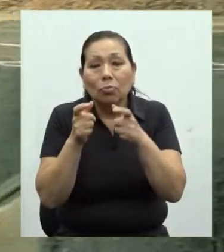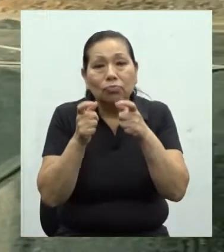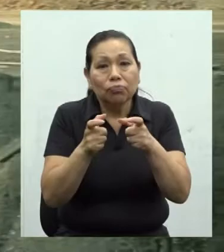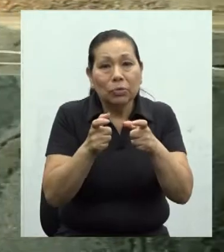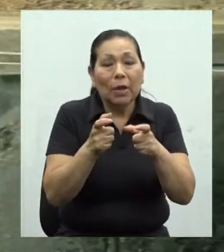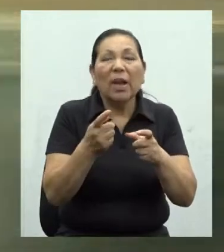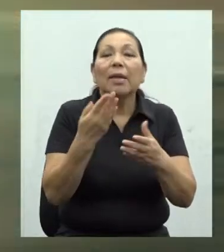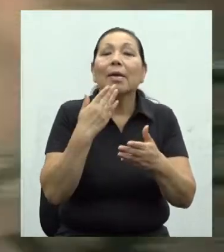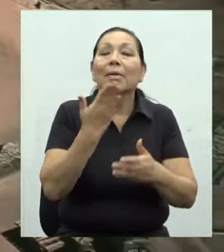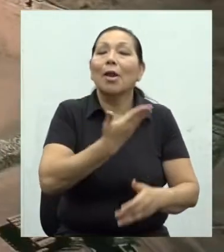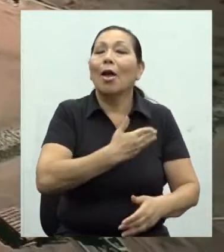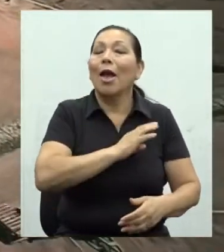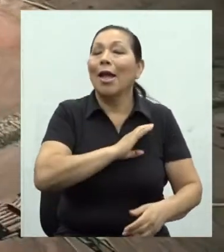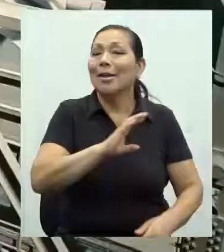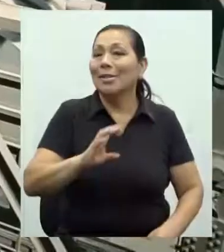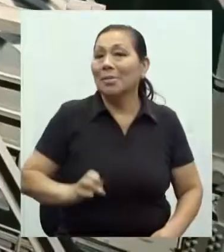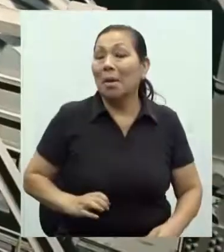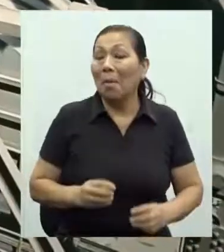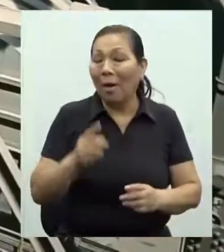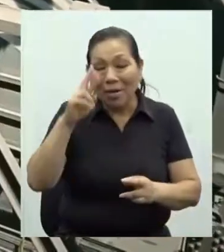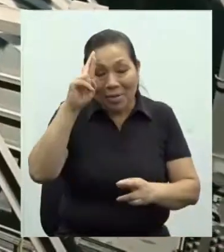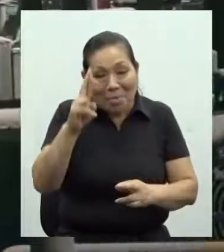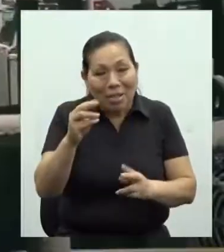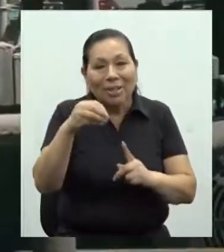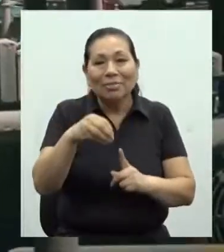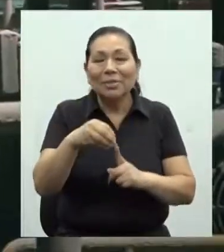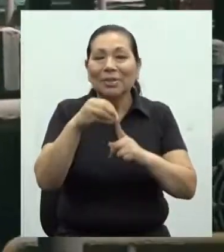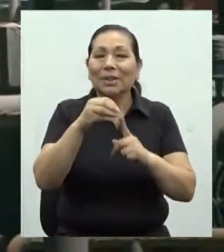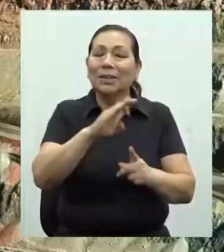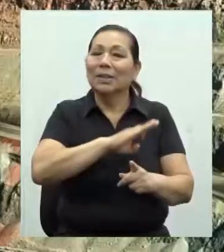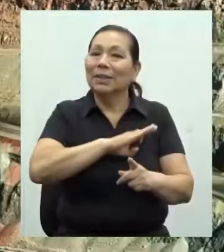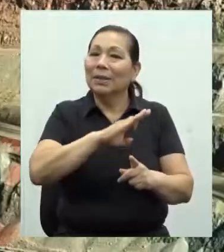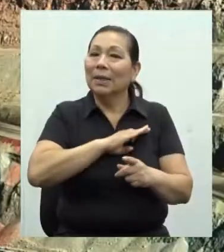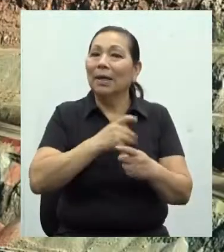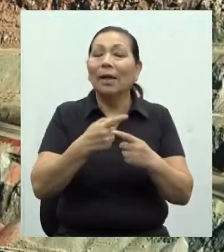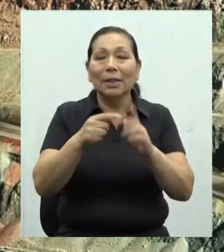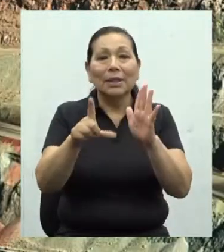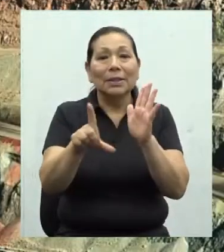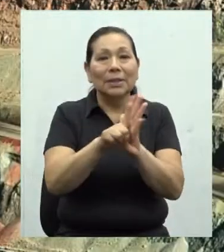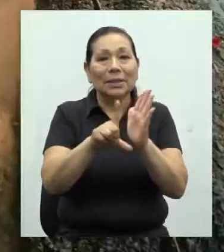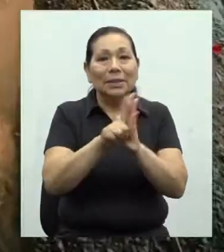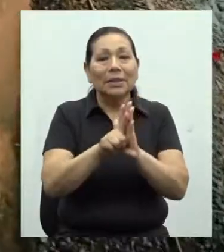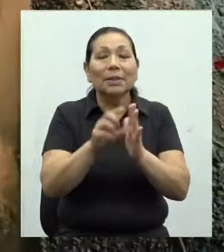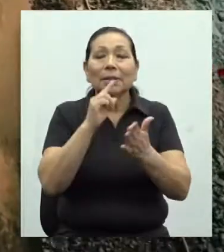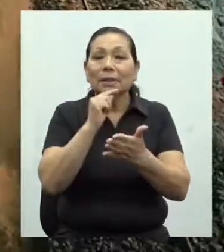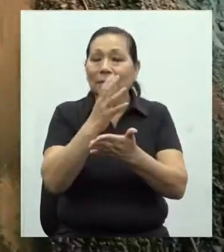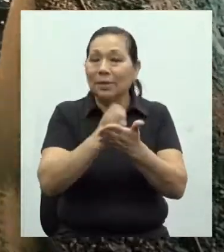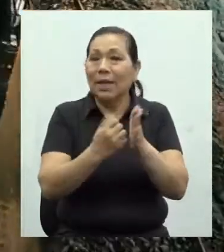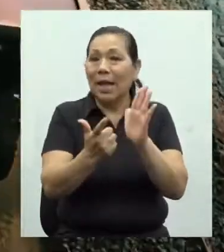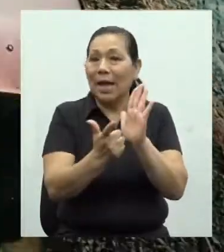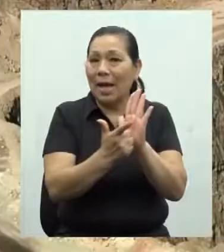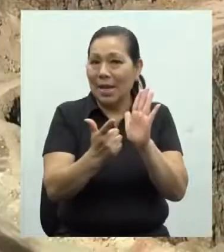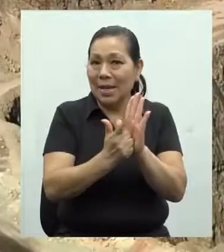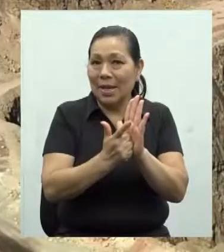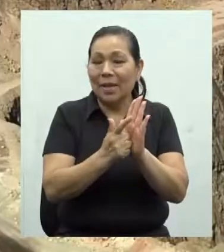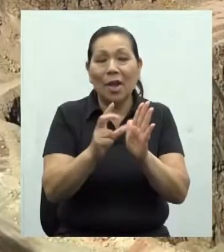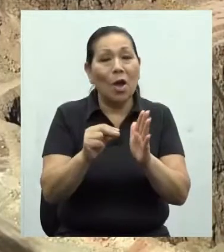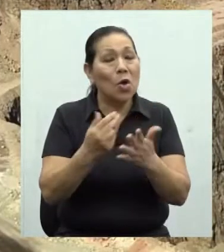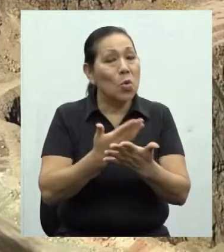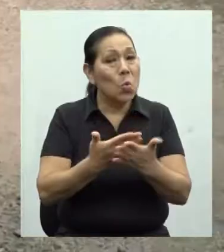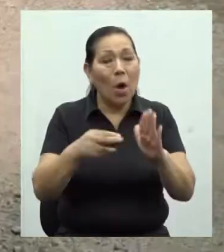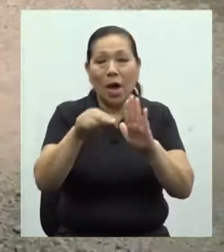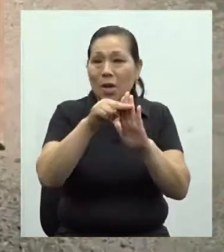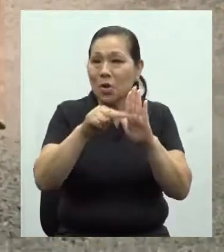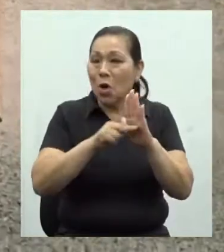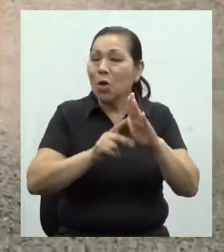supervisora del Estado, vulnera los principios de no confiscatoriedad, legalidad y reserva de ley, debido a que no existe